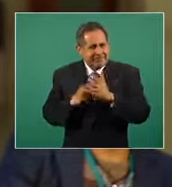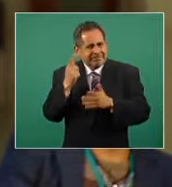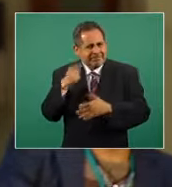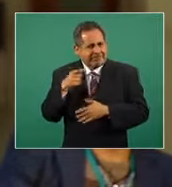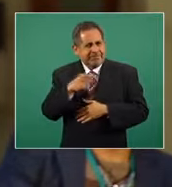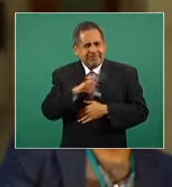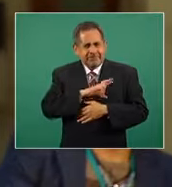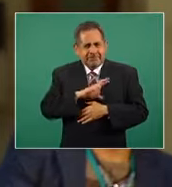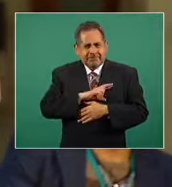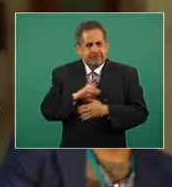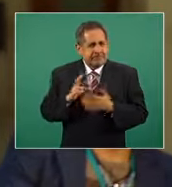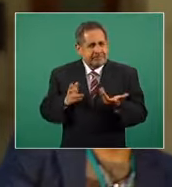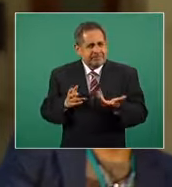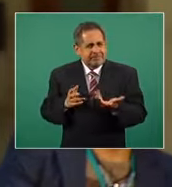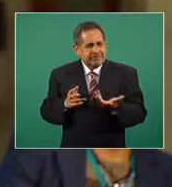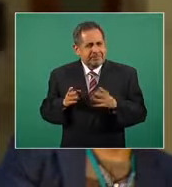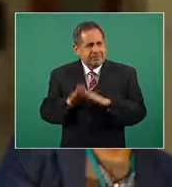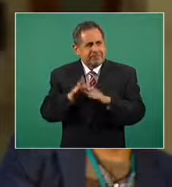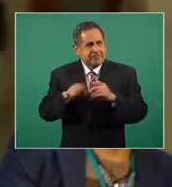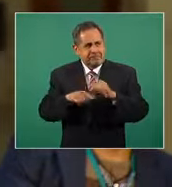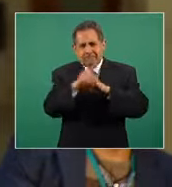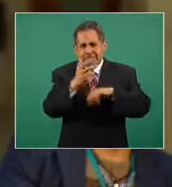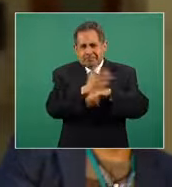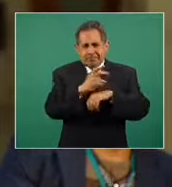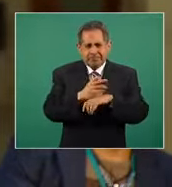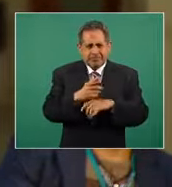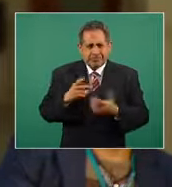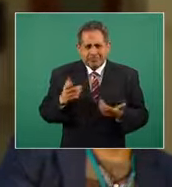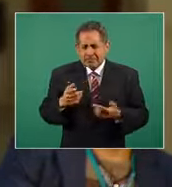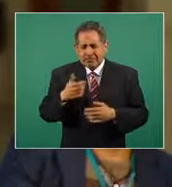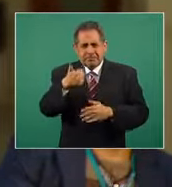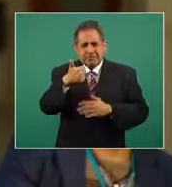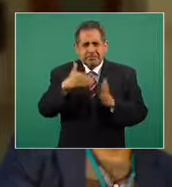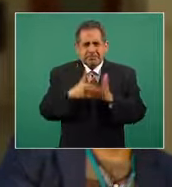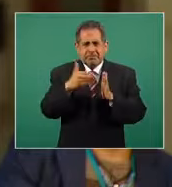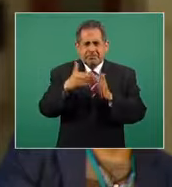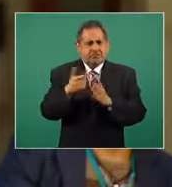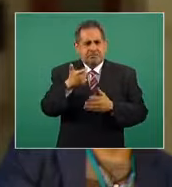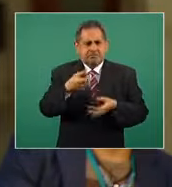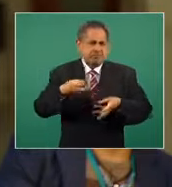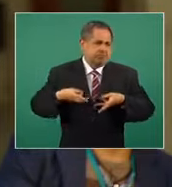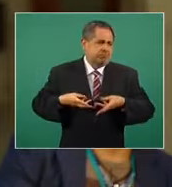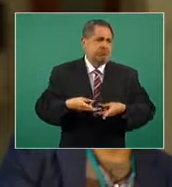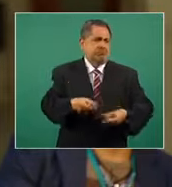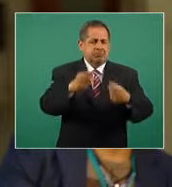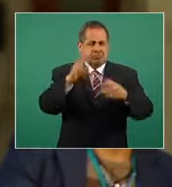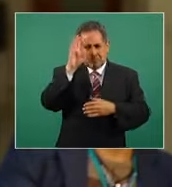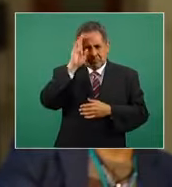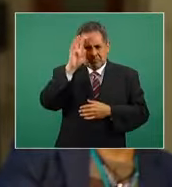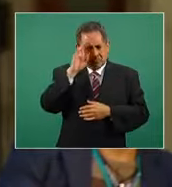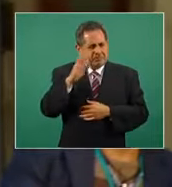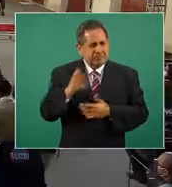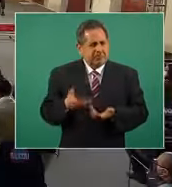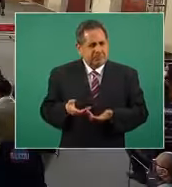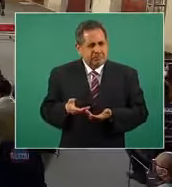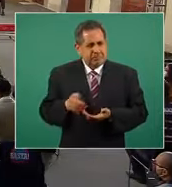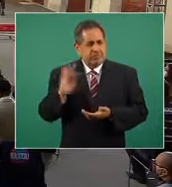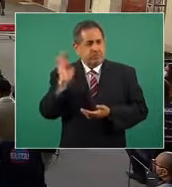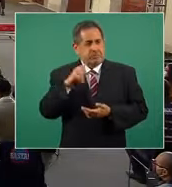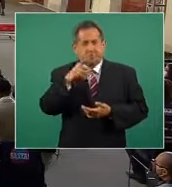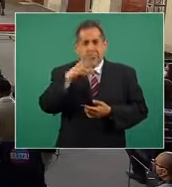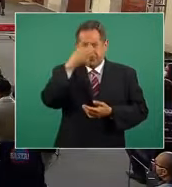privado y se regresa a Denver, Colorado, y otra vez 6 millones de pesos desembolsó. Inclusive podría perder su